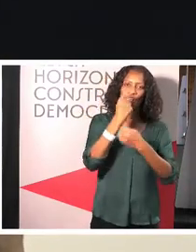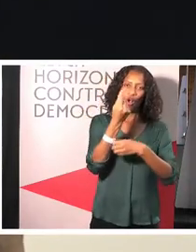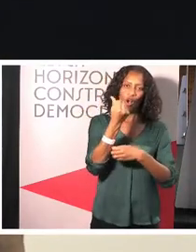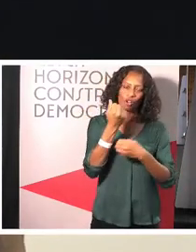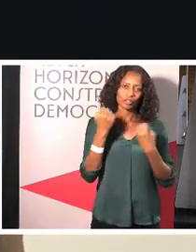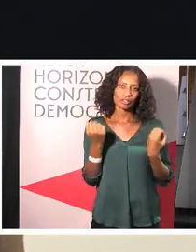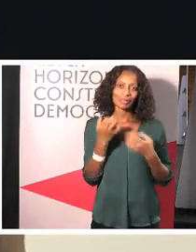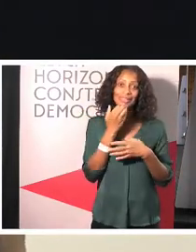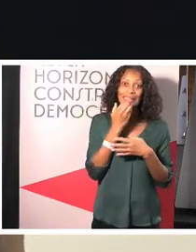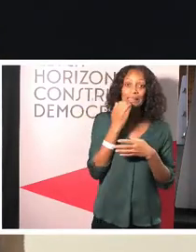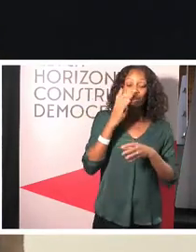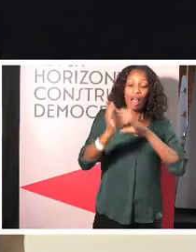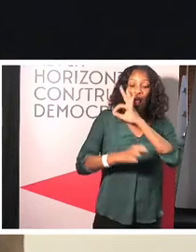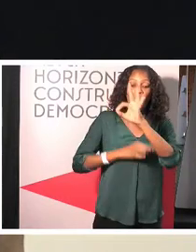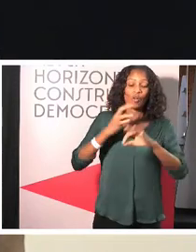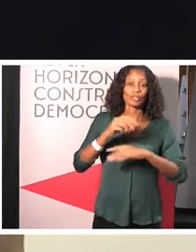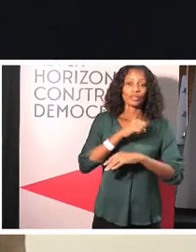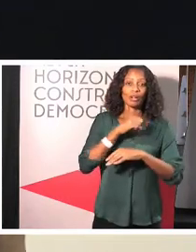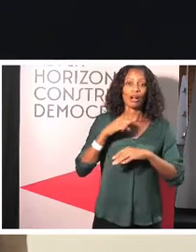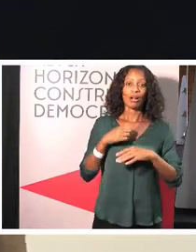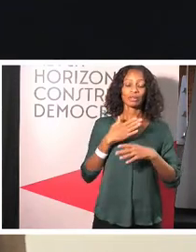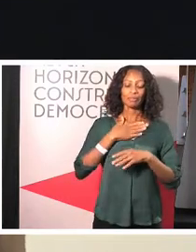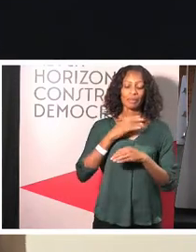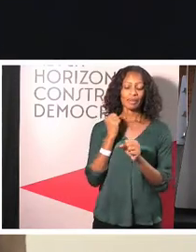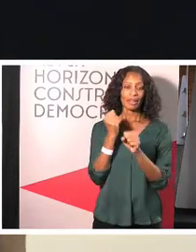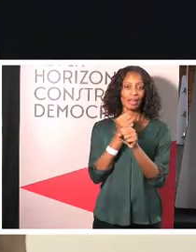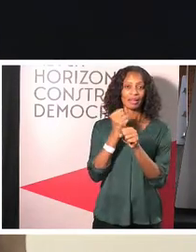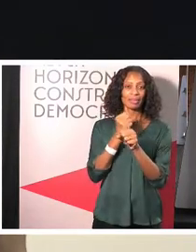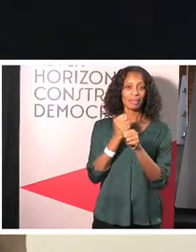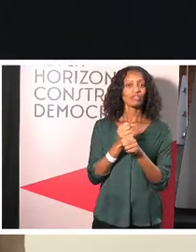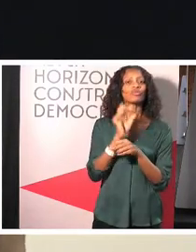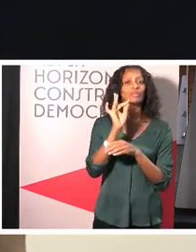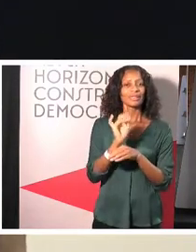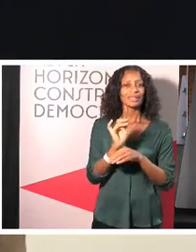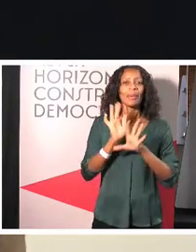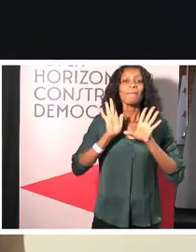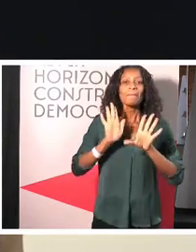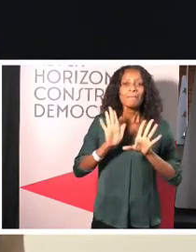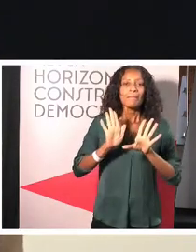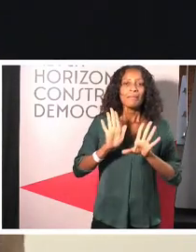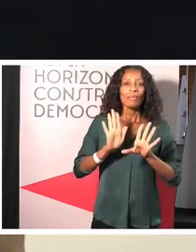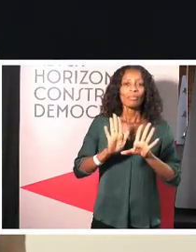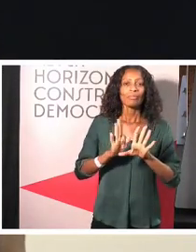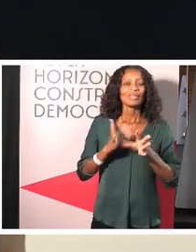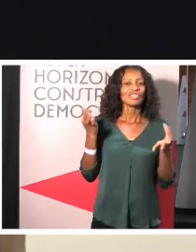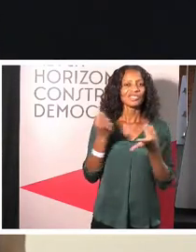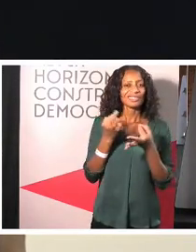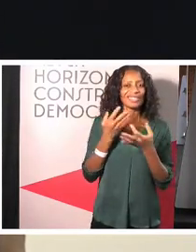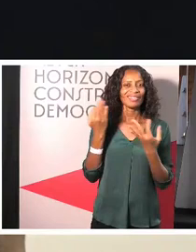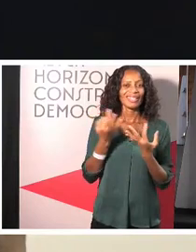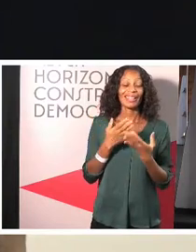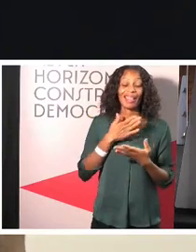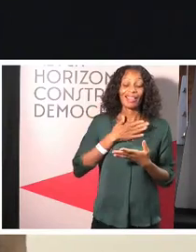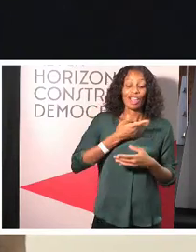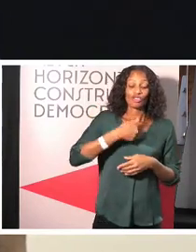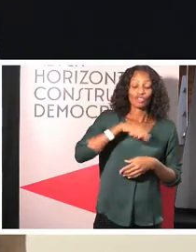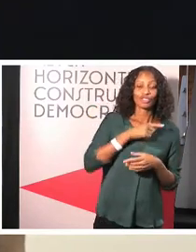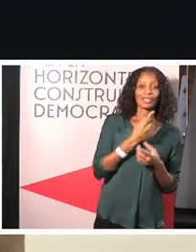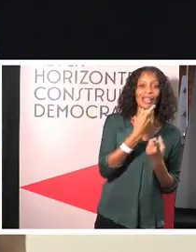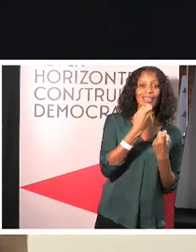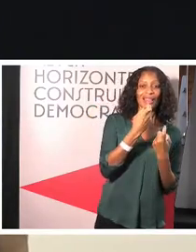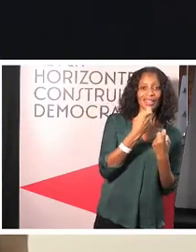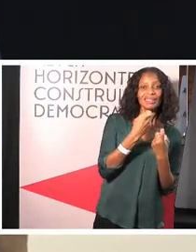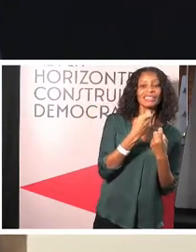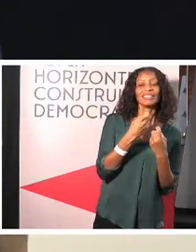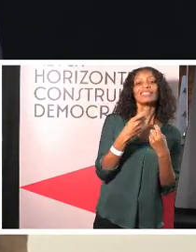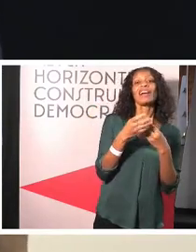una autorrealización plena del trabajo, siempre y cuando que atendiéramos a nuestras necesidades materiales.